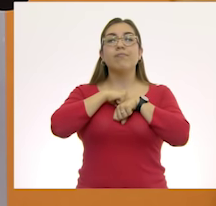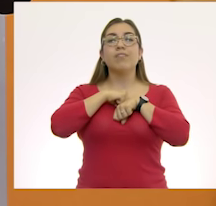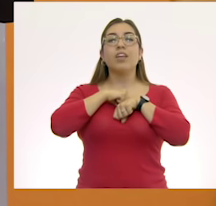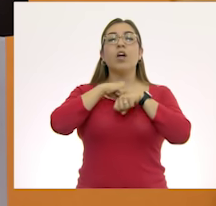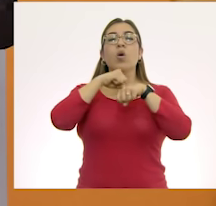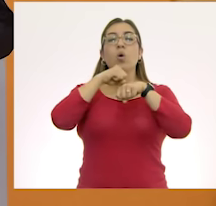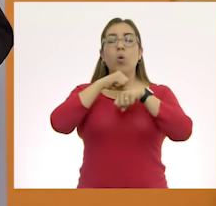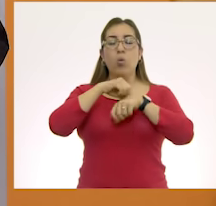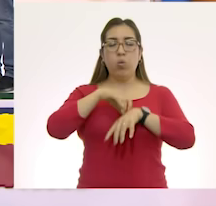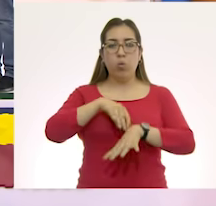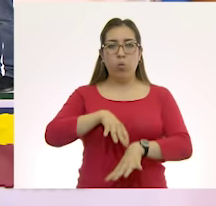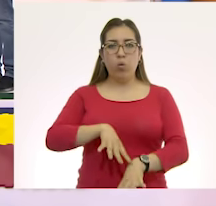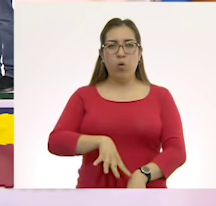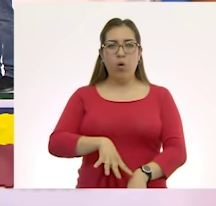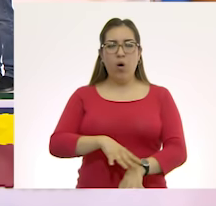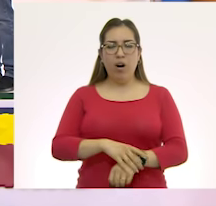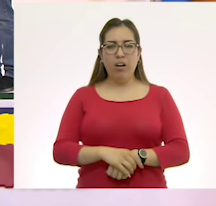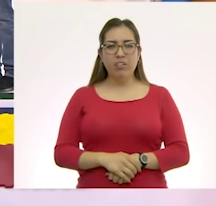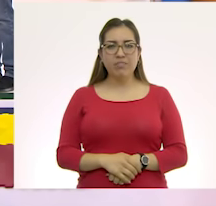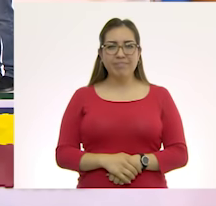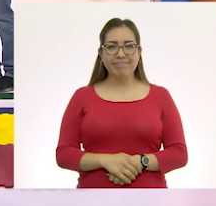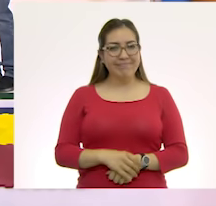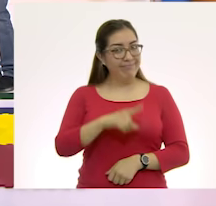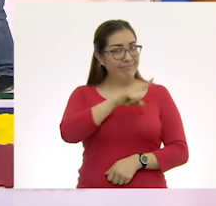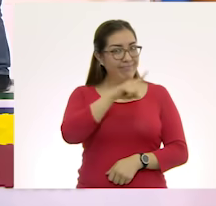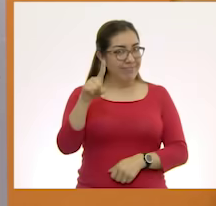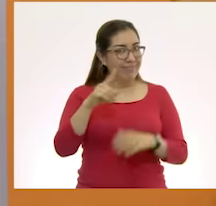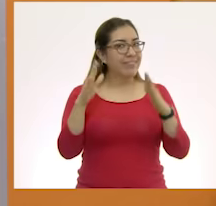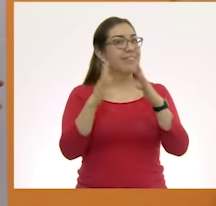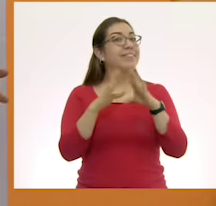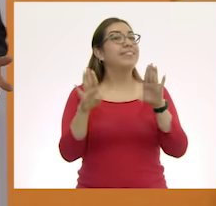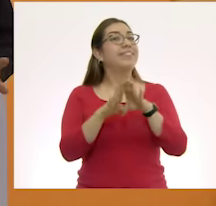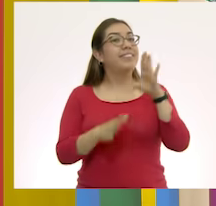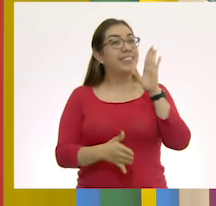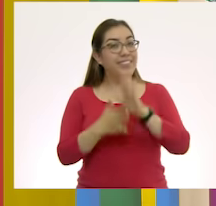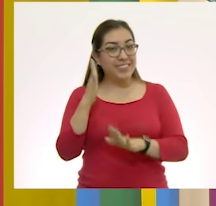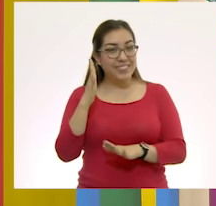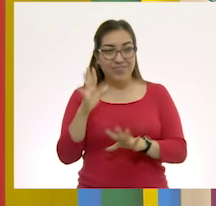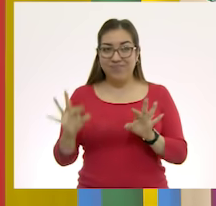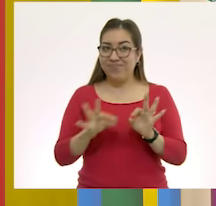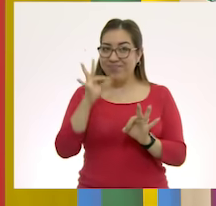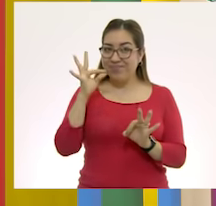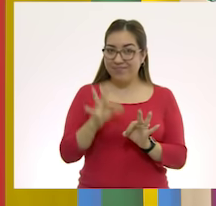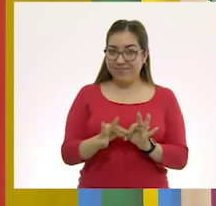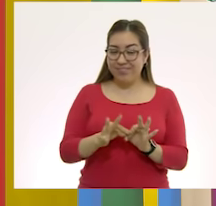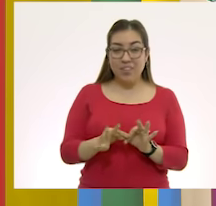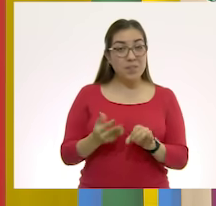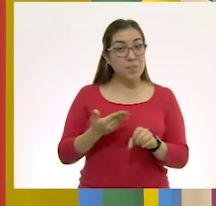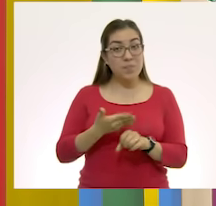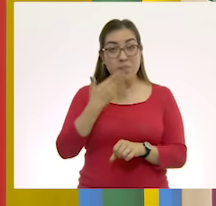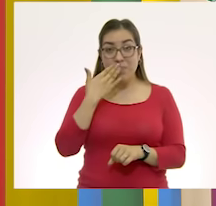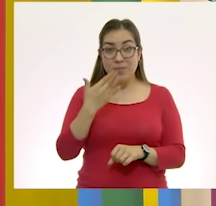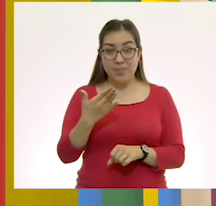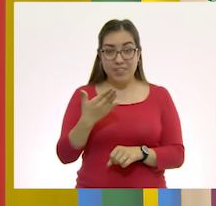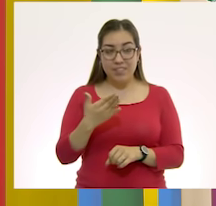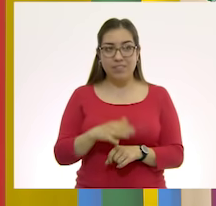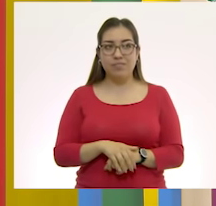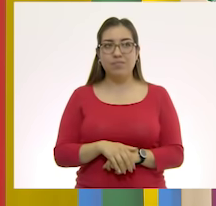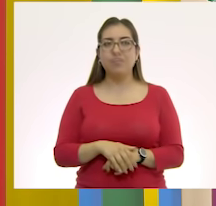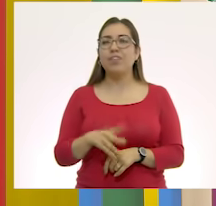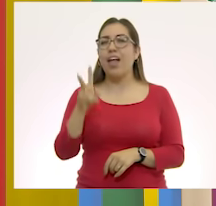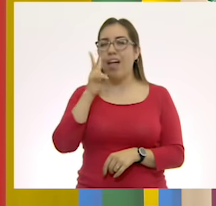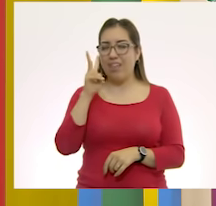Y sacamos el aire. Allá en casita, ¿cómo van? ¿Listos? Pues muy bien, vamos a recapitular